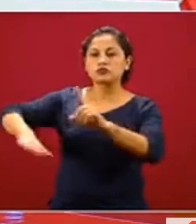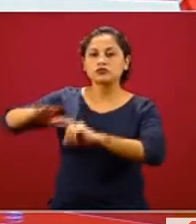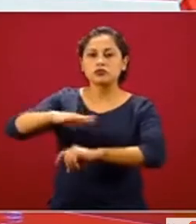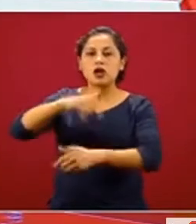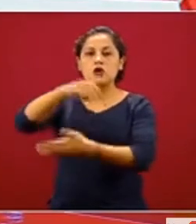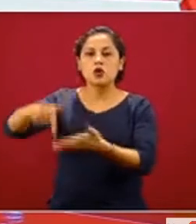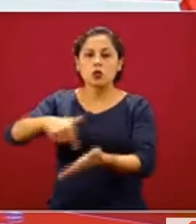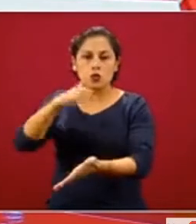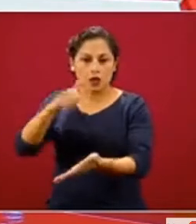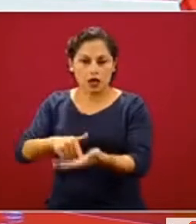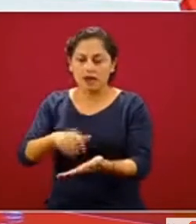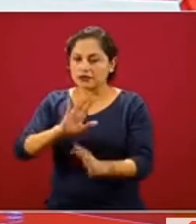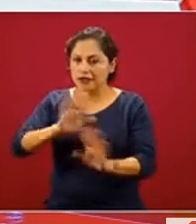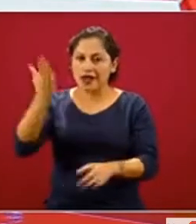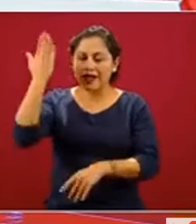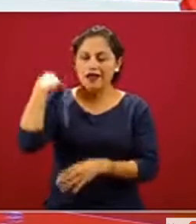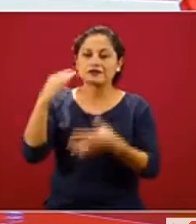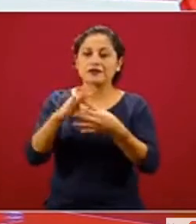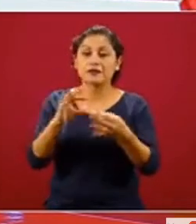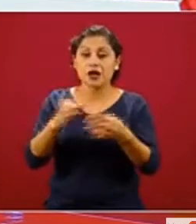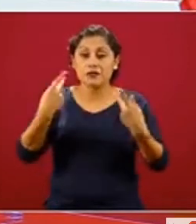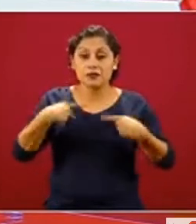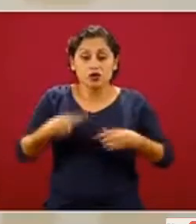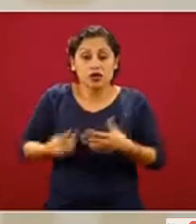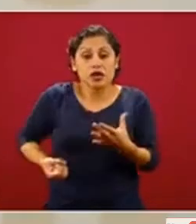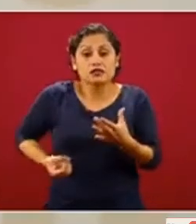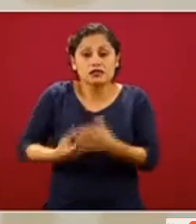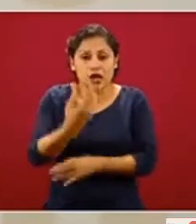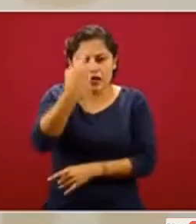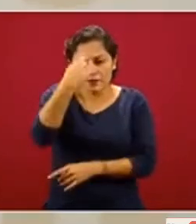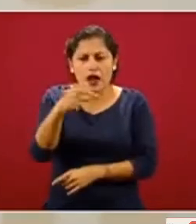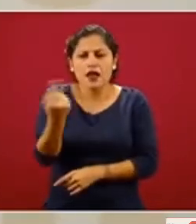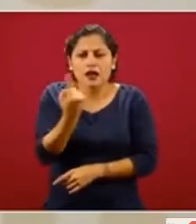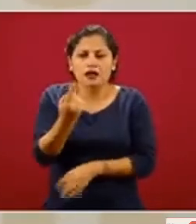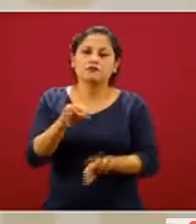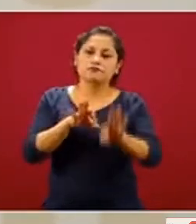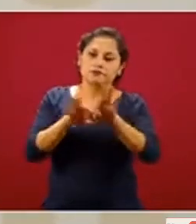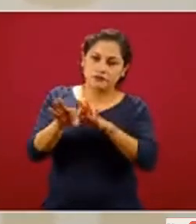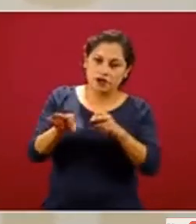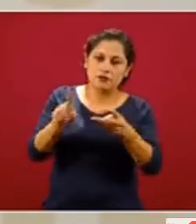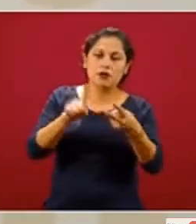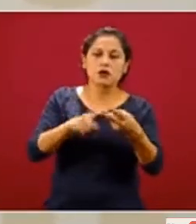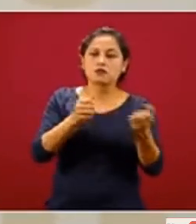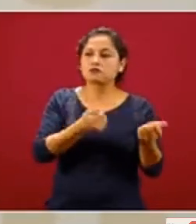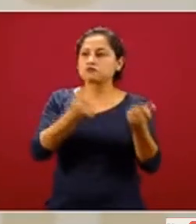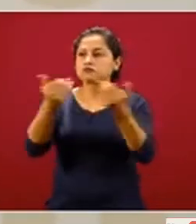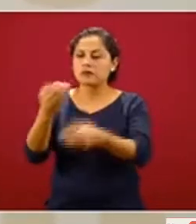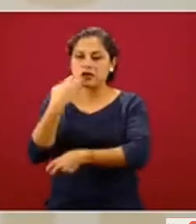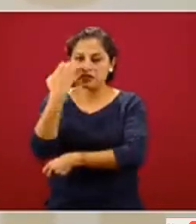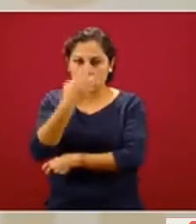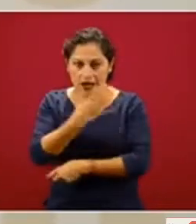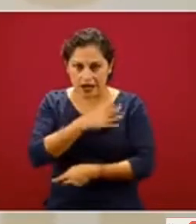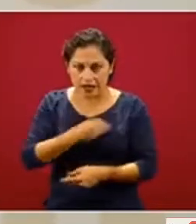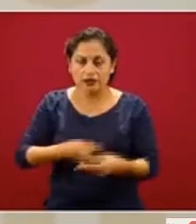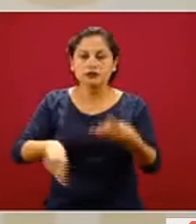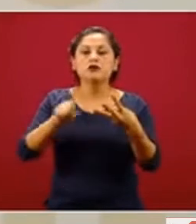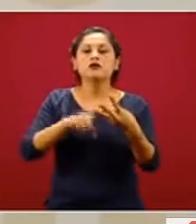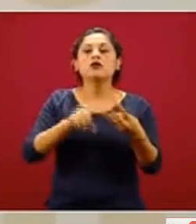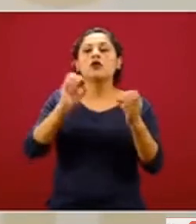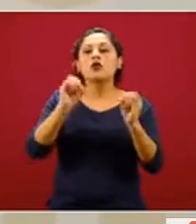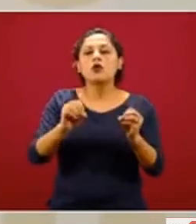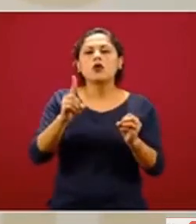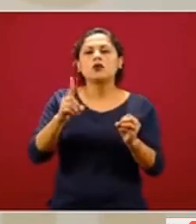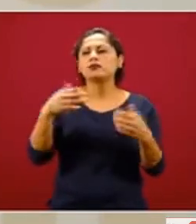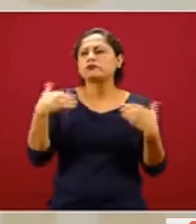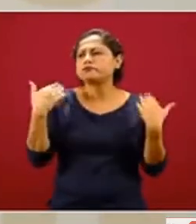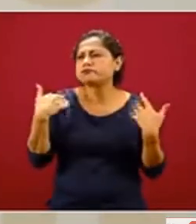calle: para trabajar, para ir a la escuela o llevar a los hijos a la escuela, o para recrearse en todos los ámbitos de la recreación, el